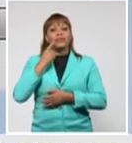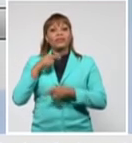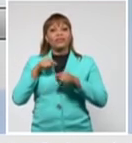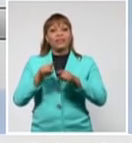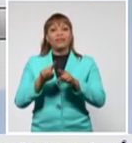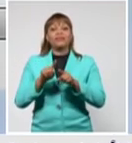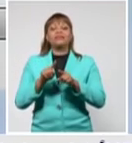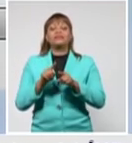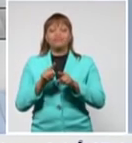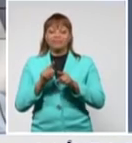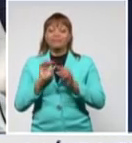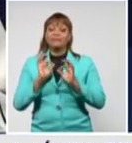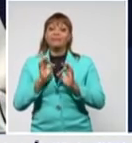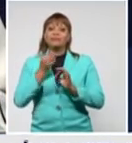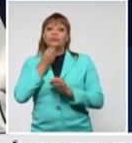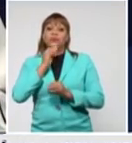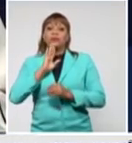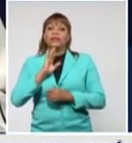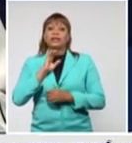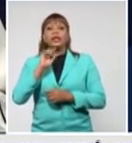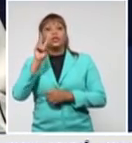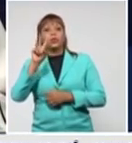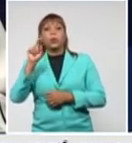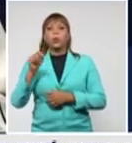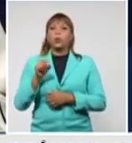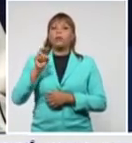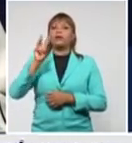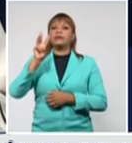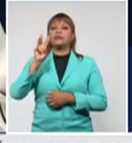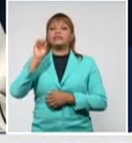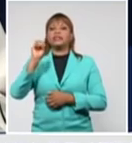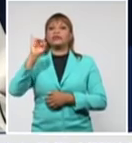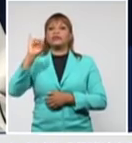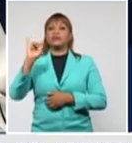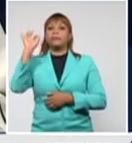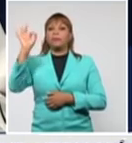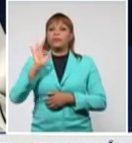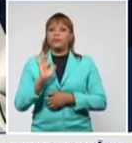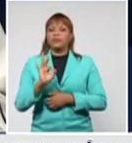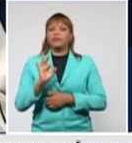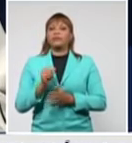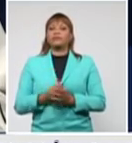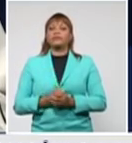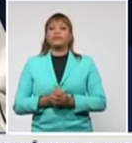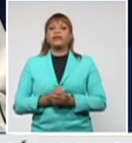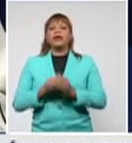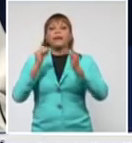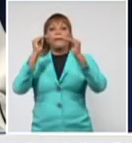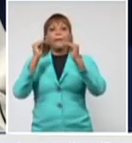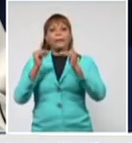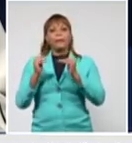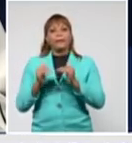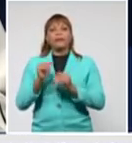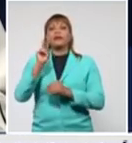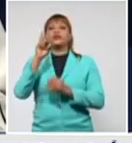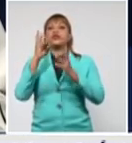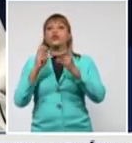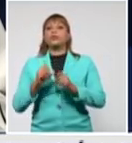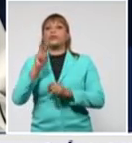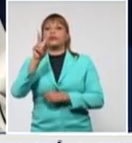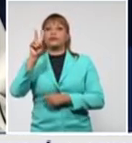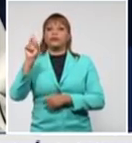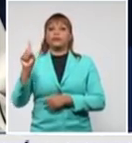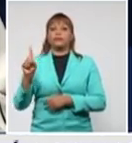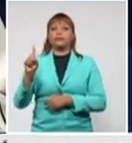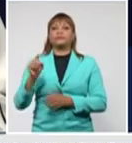pues realmente se ocupa de 2,06%, pues ocupa la posición número 21.